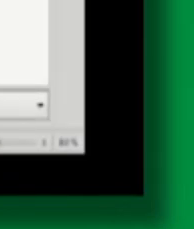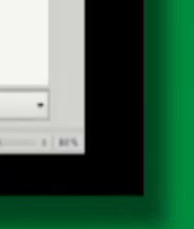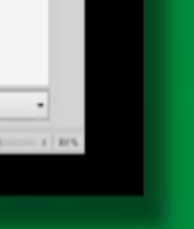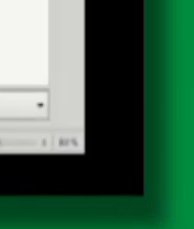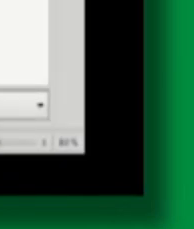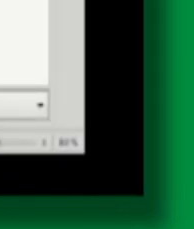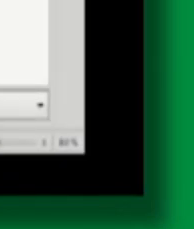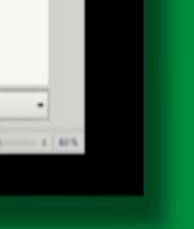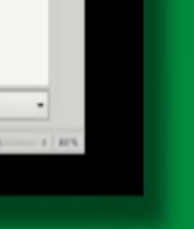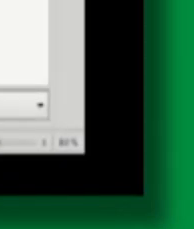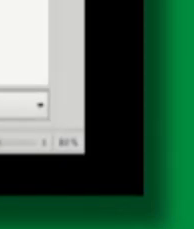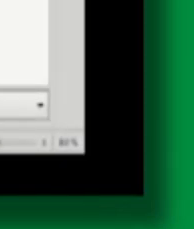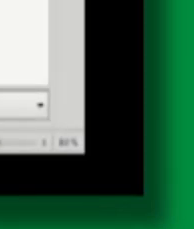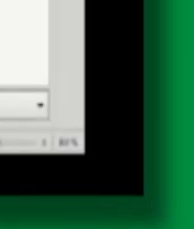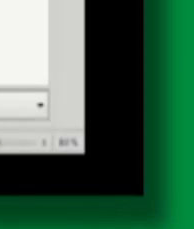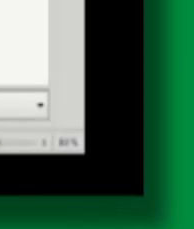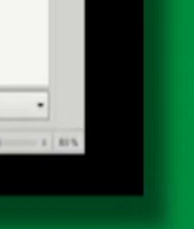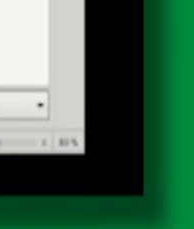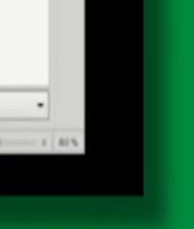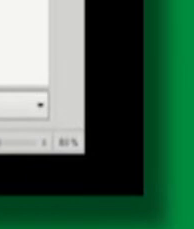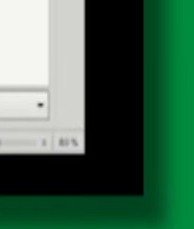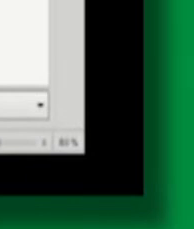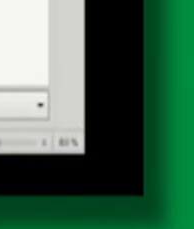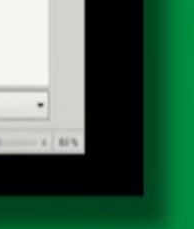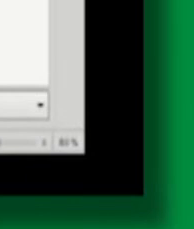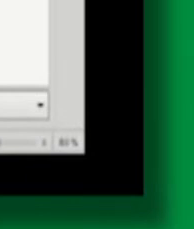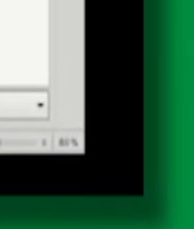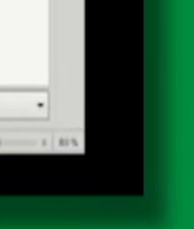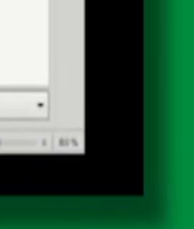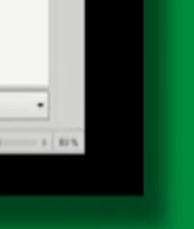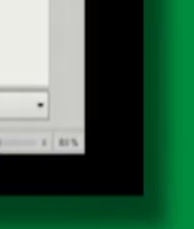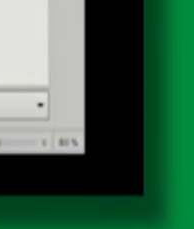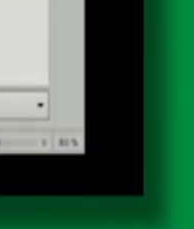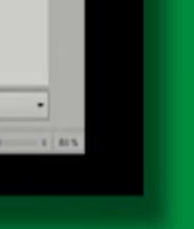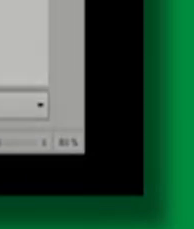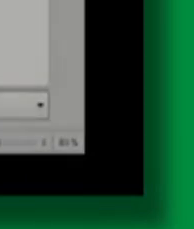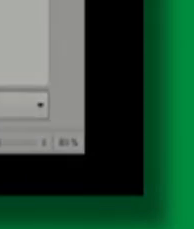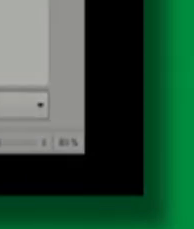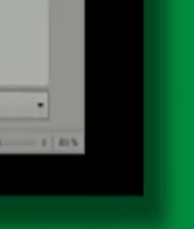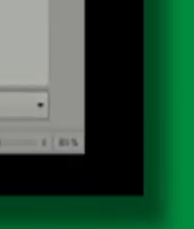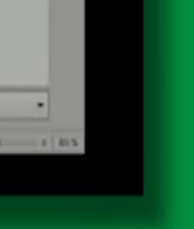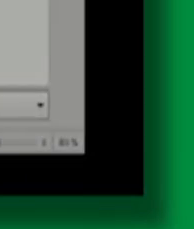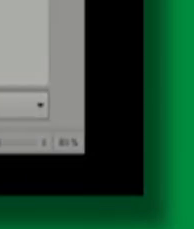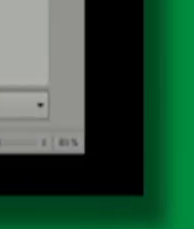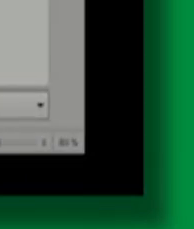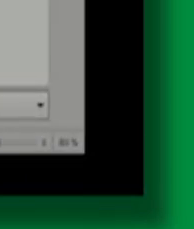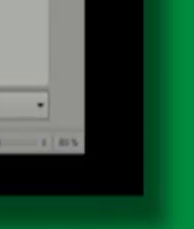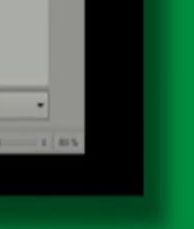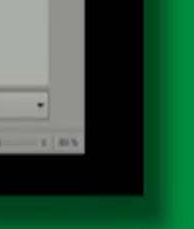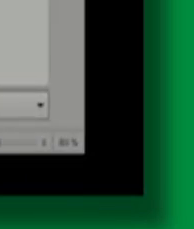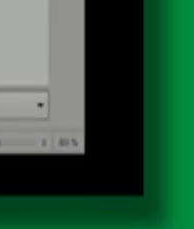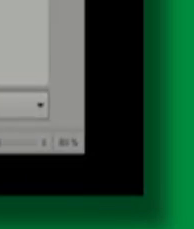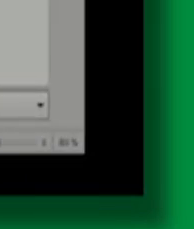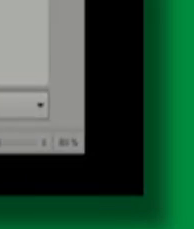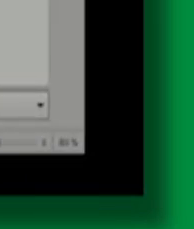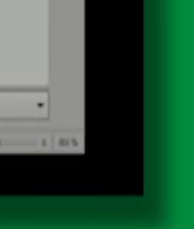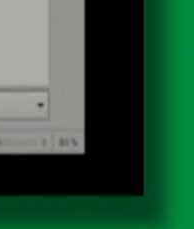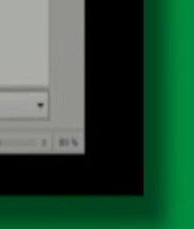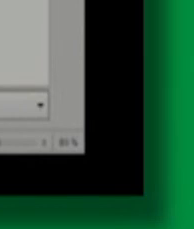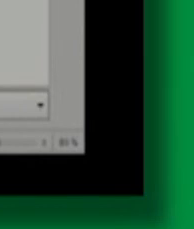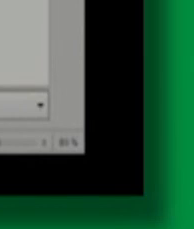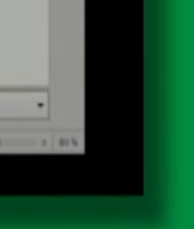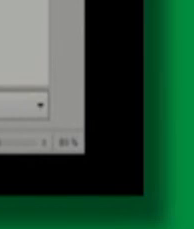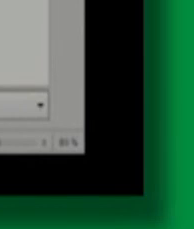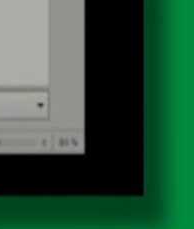Luego seleccionamos el botón que está a la izquierda. Nuevamente le damos un clic derecho al mouse. Opción Interacción. En acción